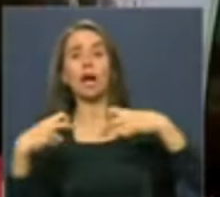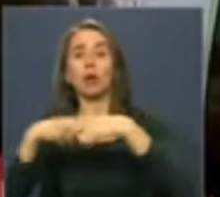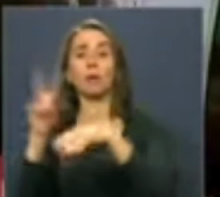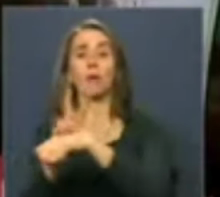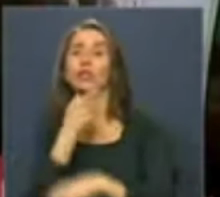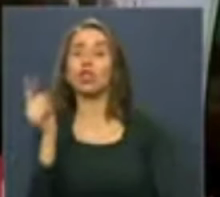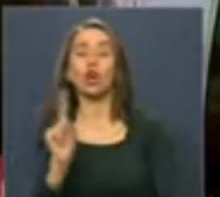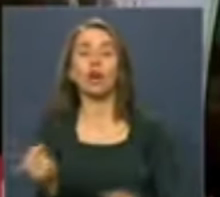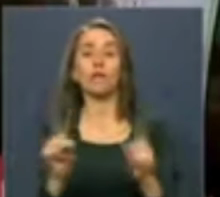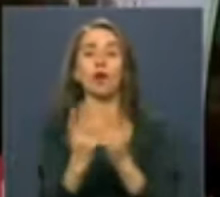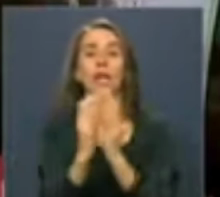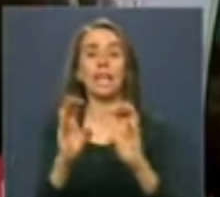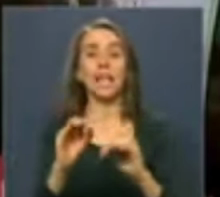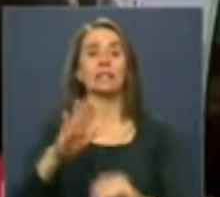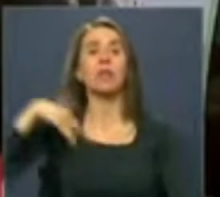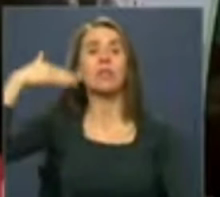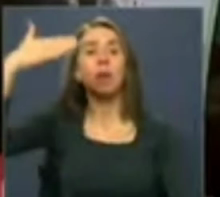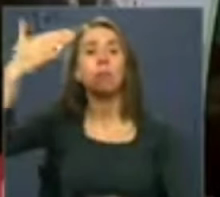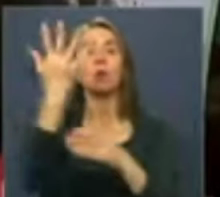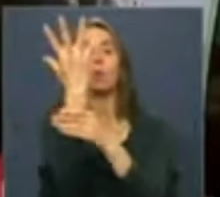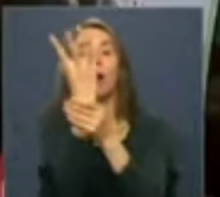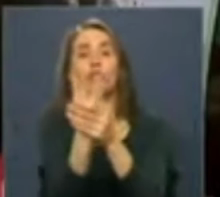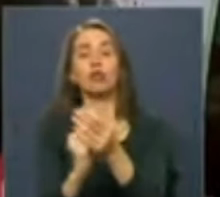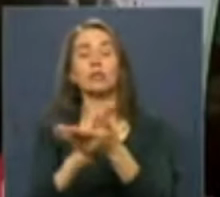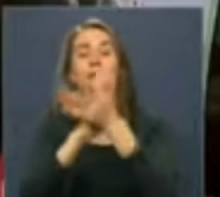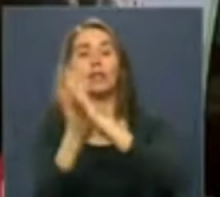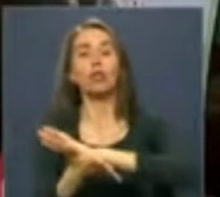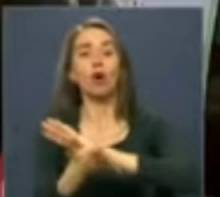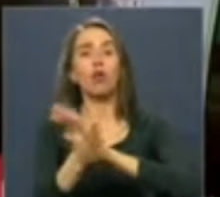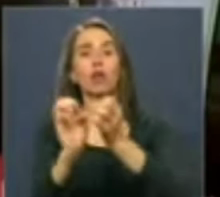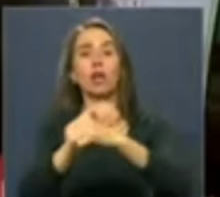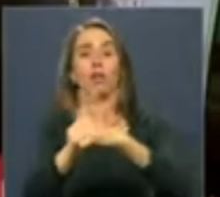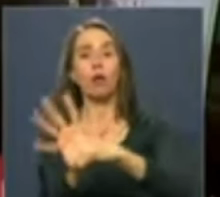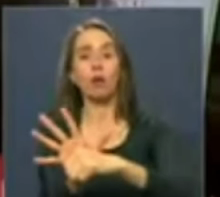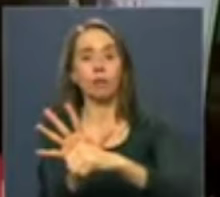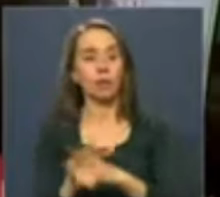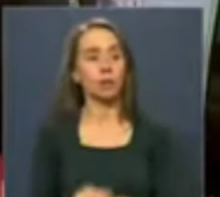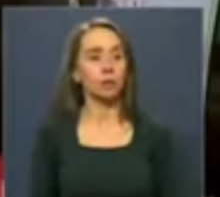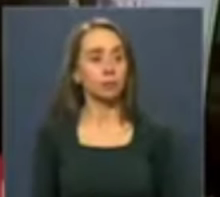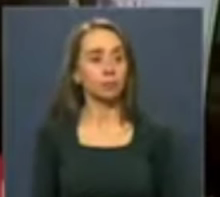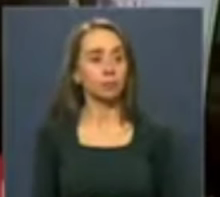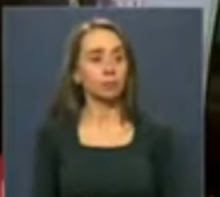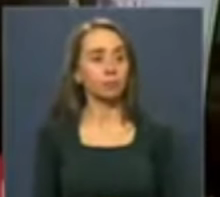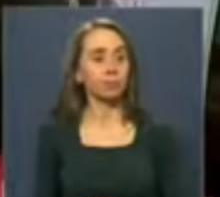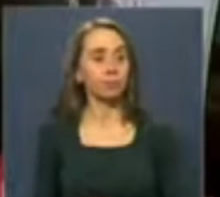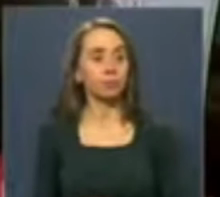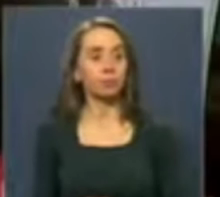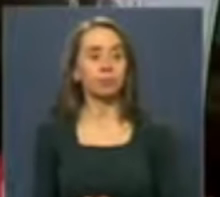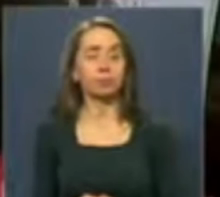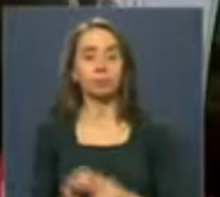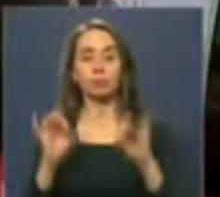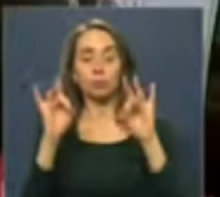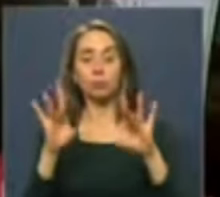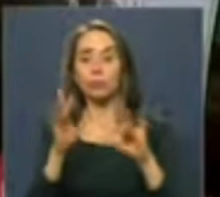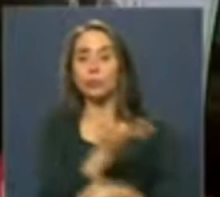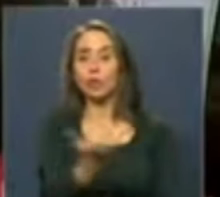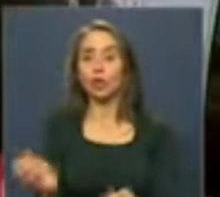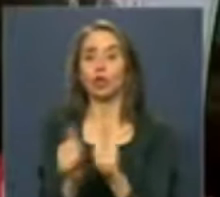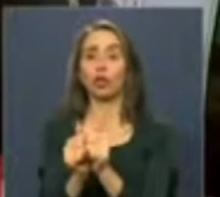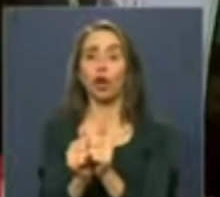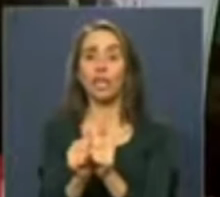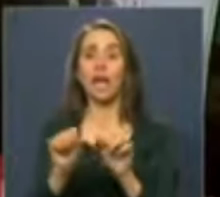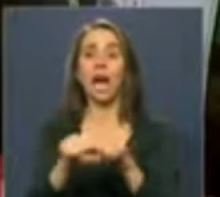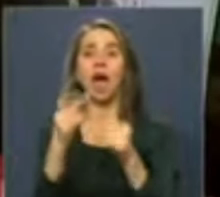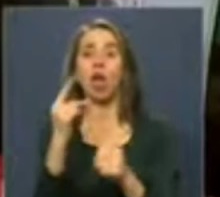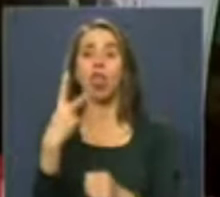presenciales mientras la posición y el colegio de profesores no querían que se reanudarán sino cuando hubiera desaparecido por completo el